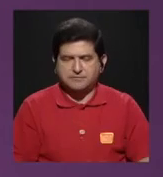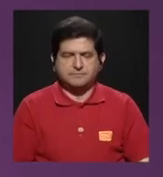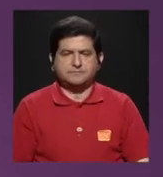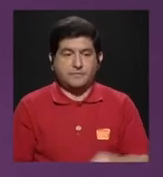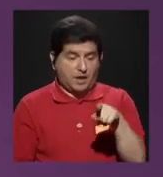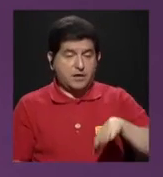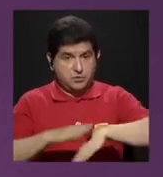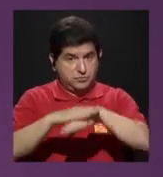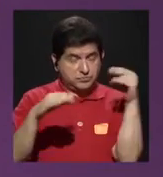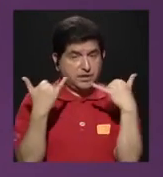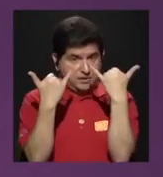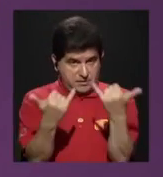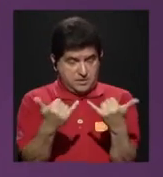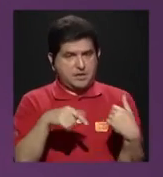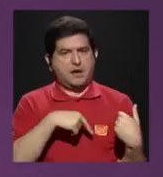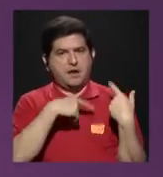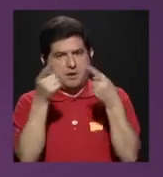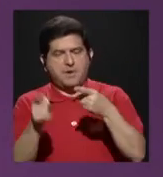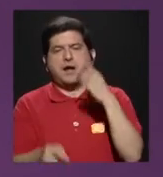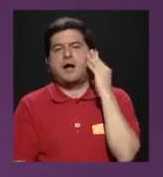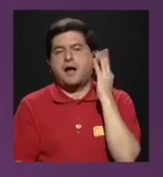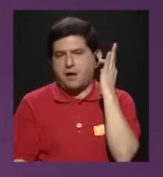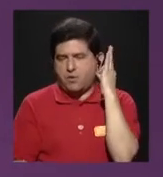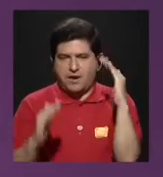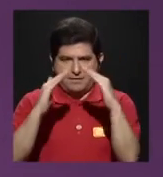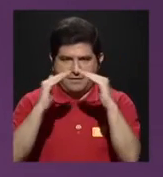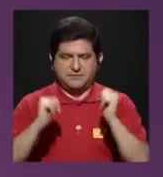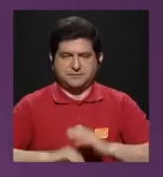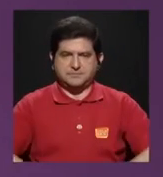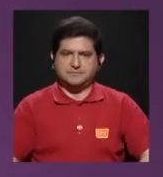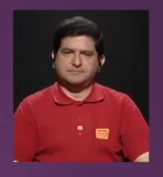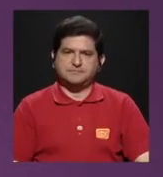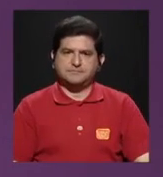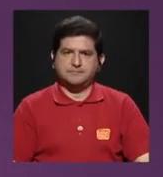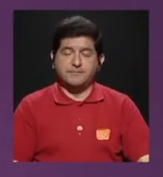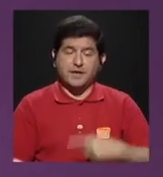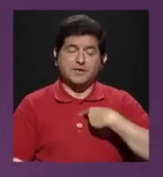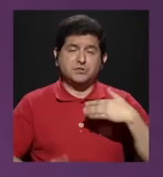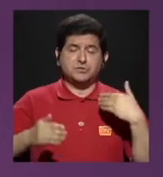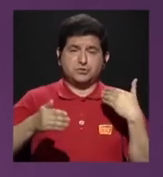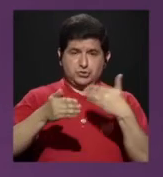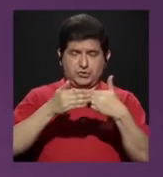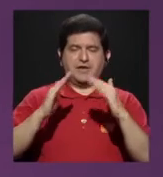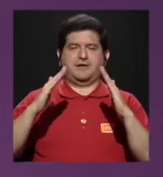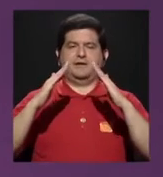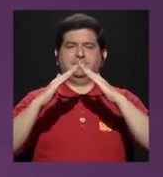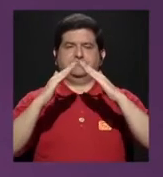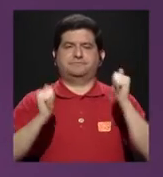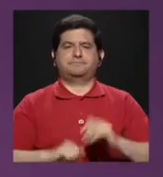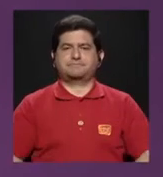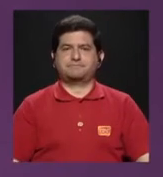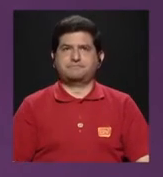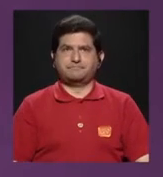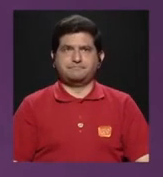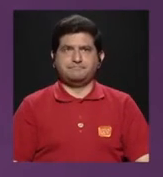cuando ellos salen, se van para donde la abuela, porque yo vivo a la par de ella, entonces ella...